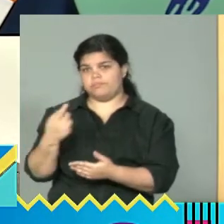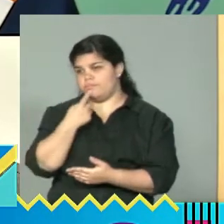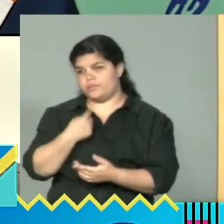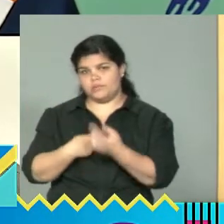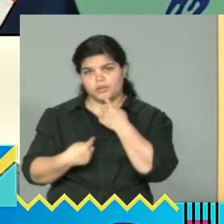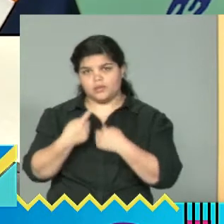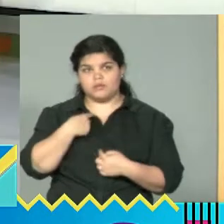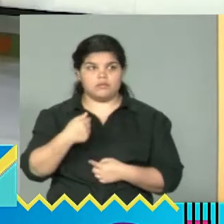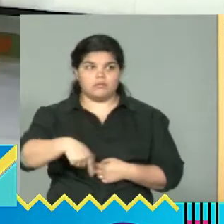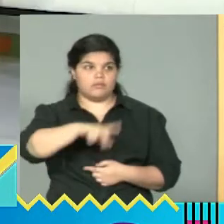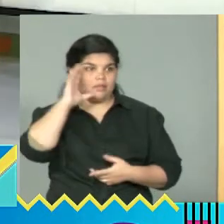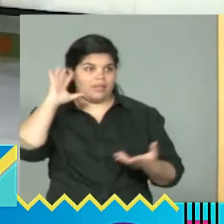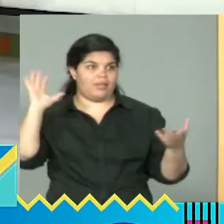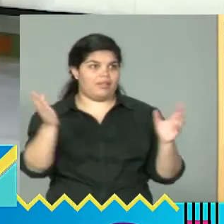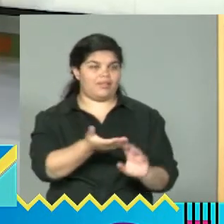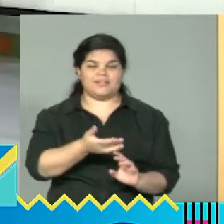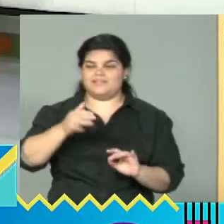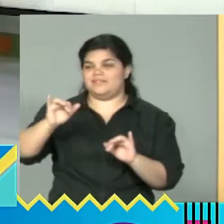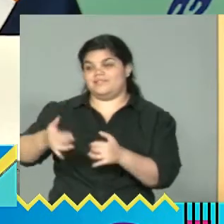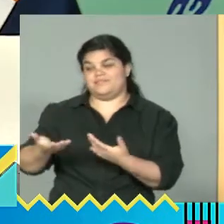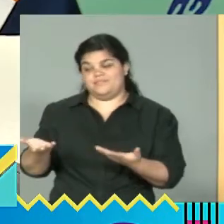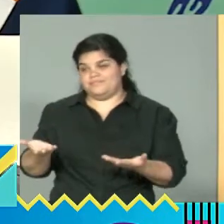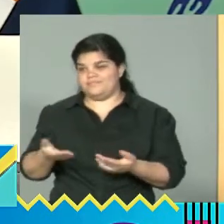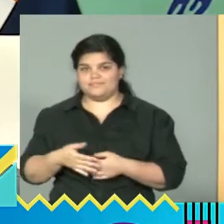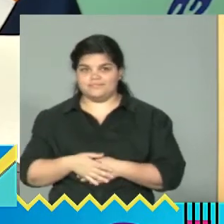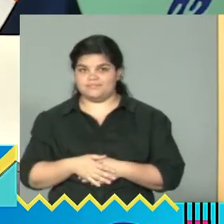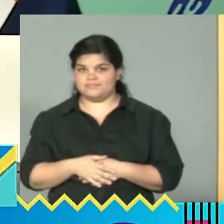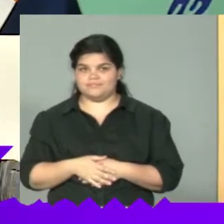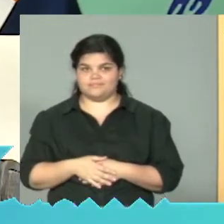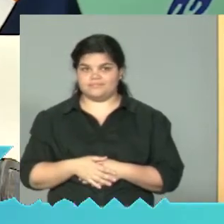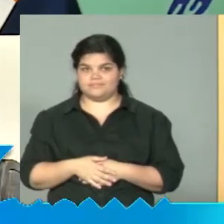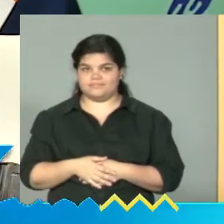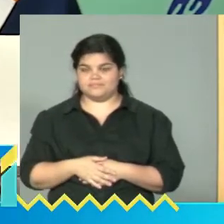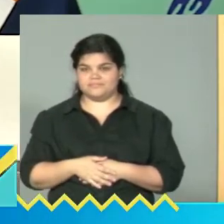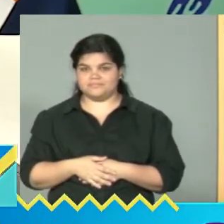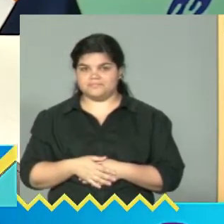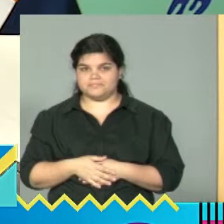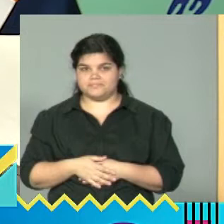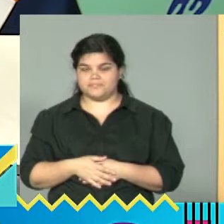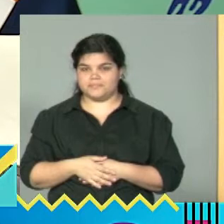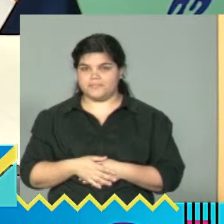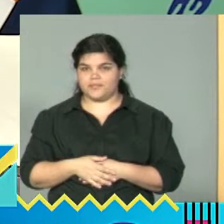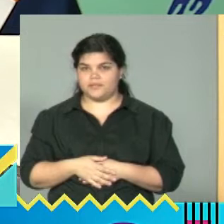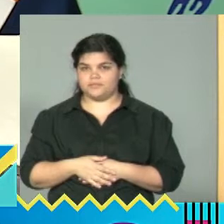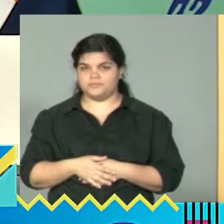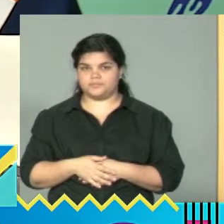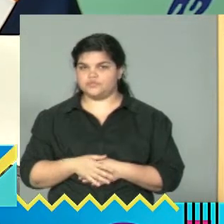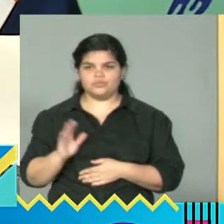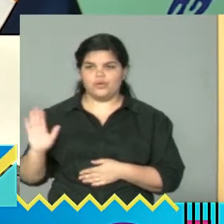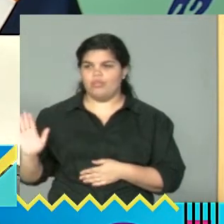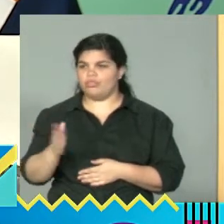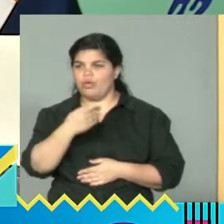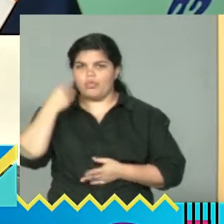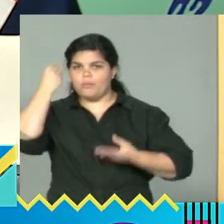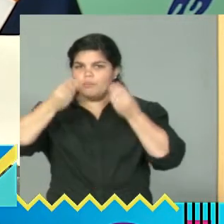estado como locos ustedes, No, aparte, obviamente, ¿no? pero, a ver, sí, todos se preocupan